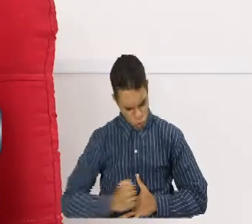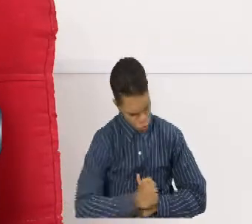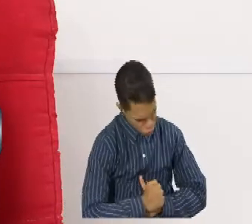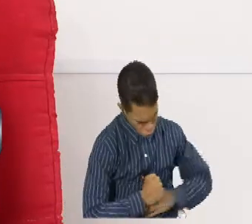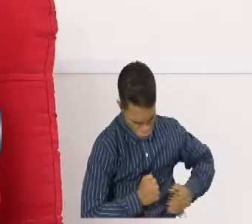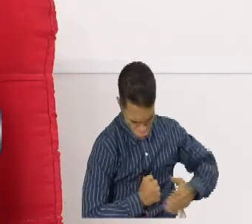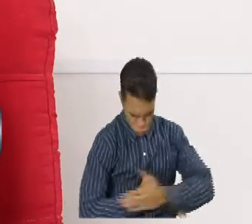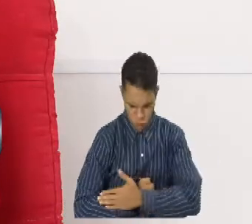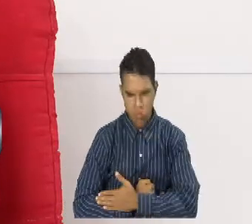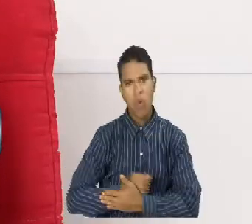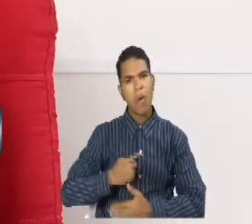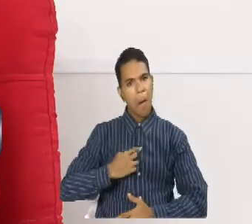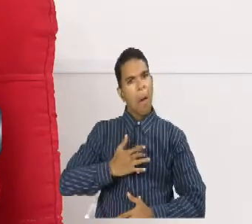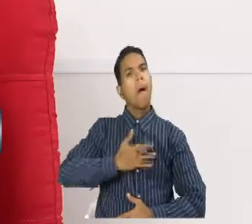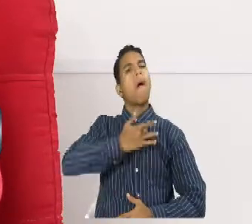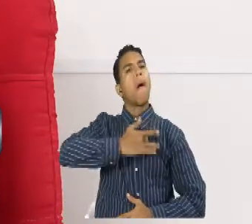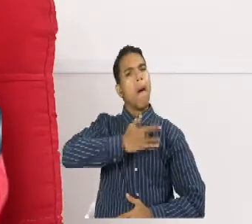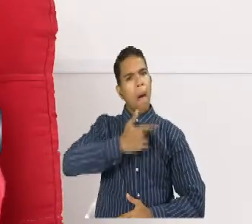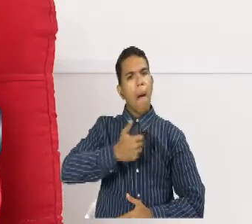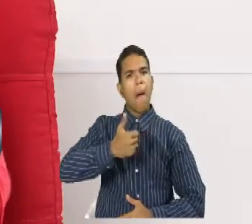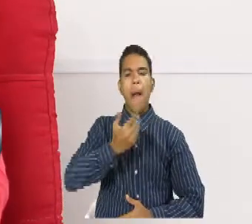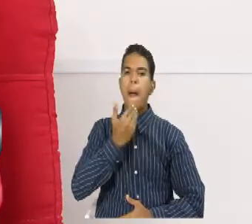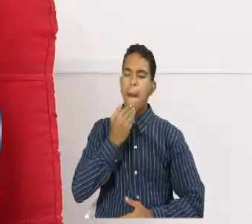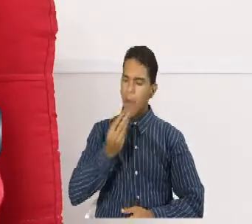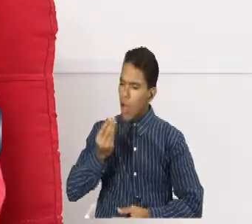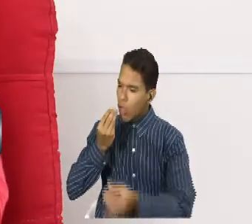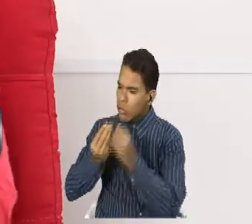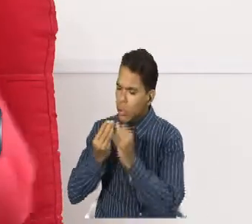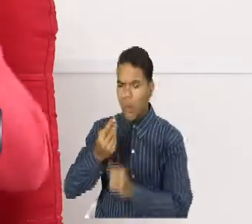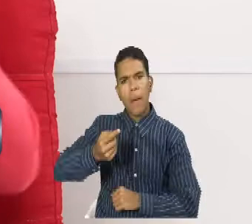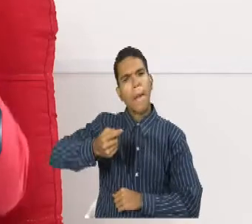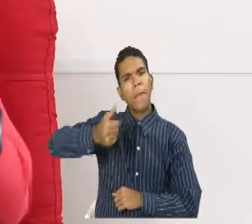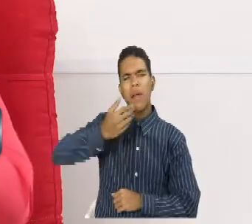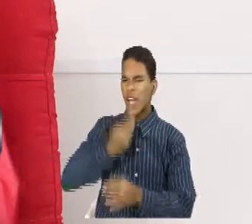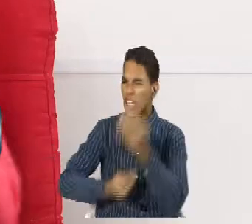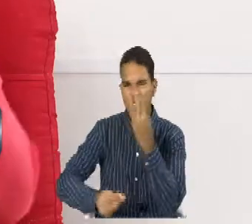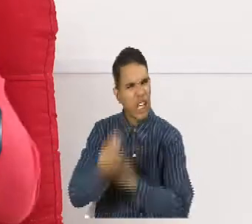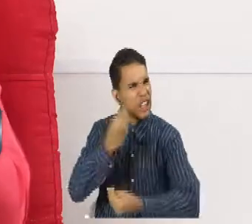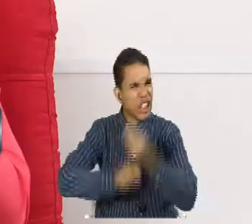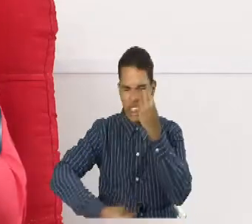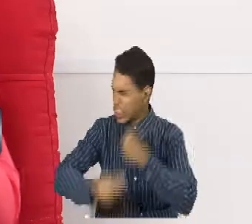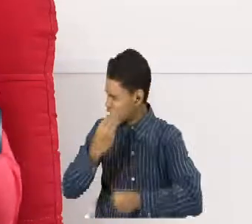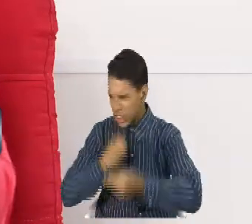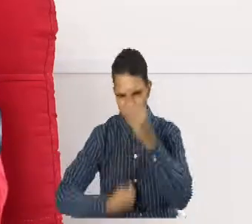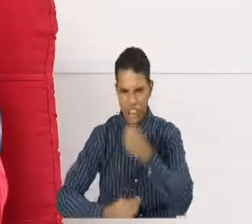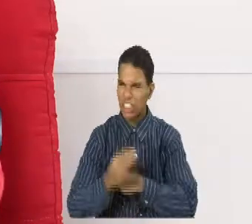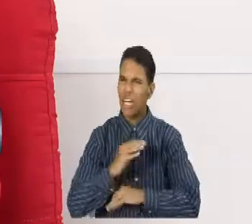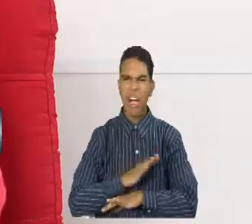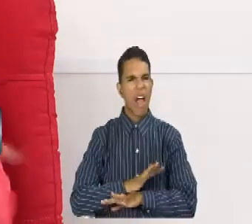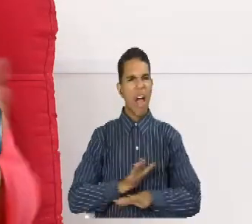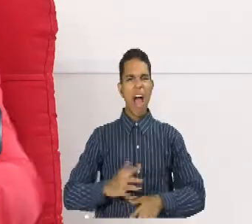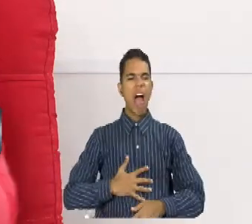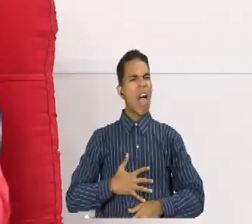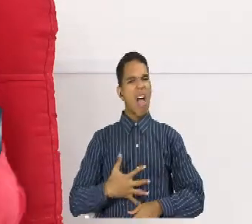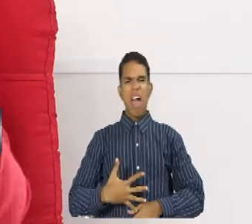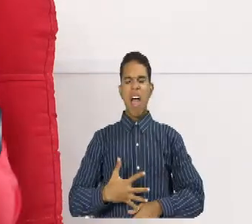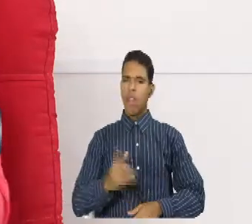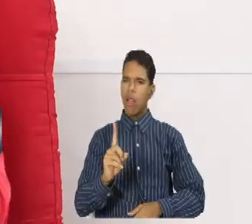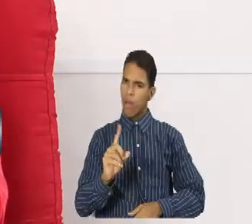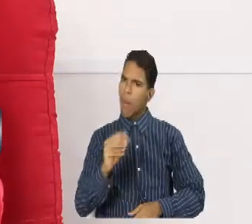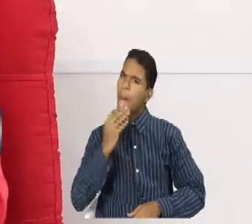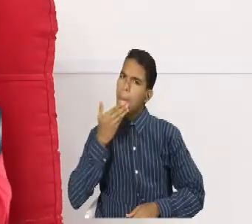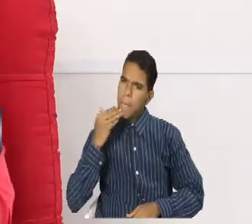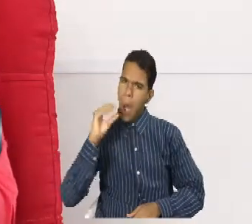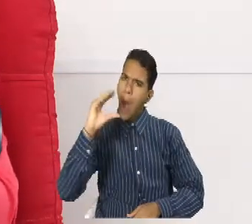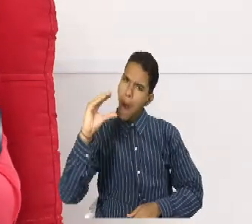más satisfechas con muy poquita comida, o sea que esas que comen muchísimo, que comemos muchísimo, con la fajita nos hace que comamos más poquito y así